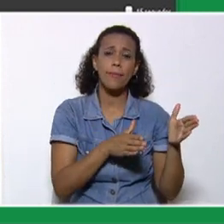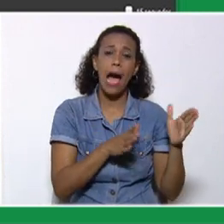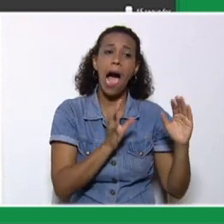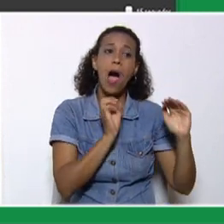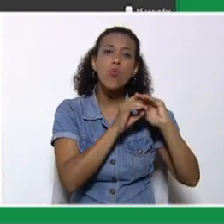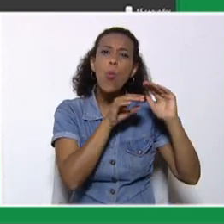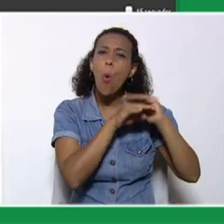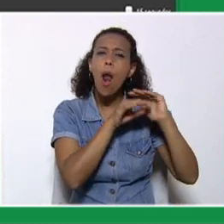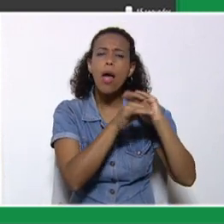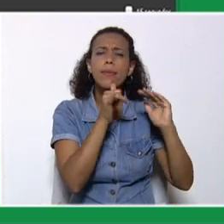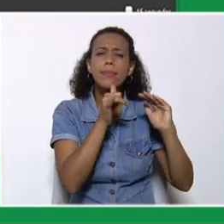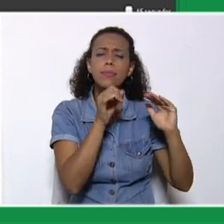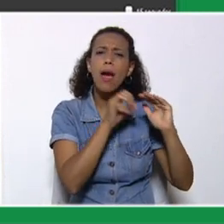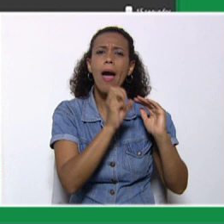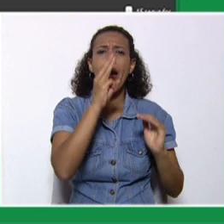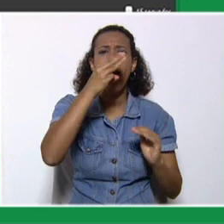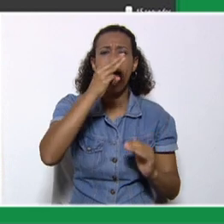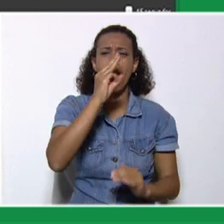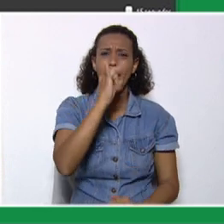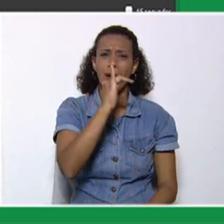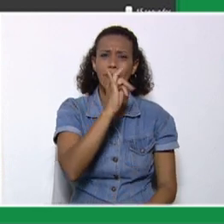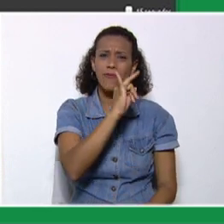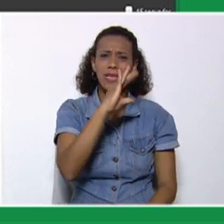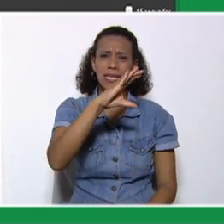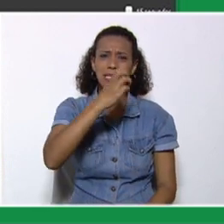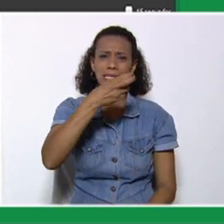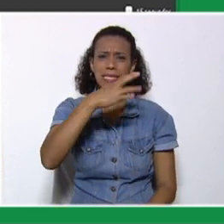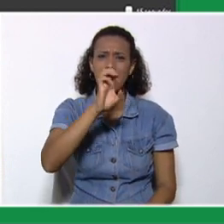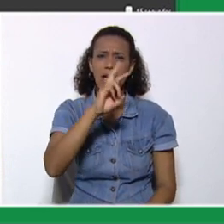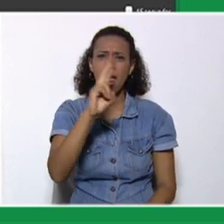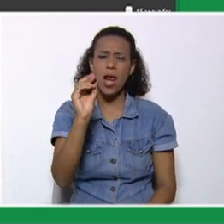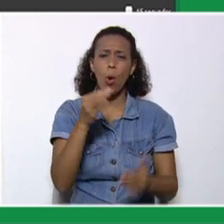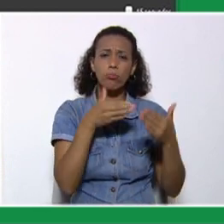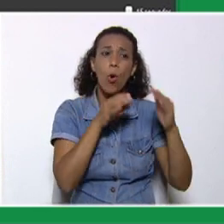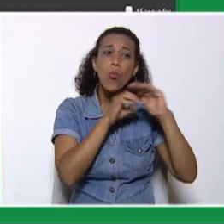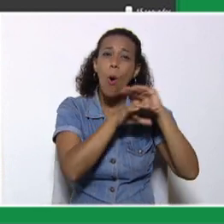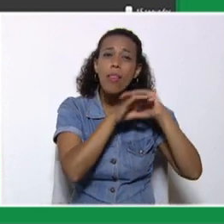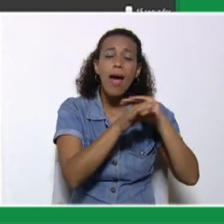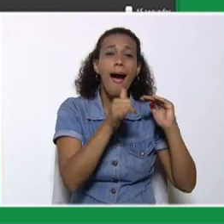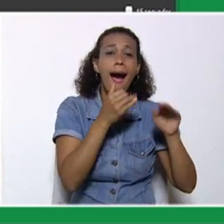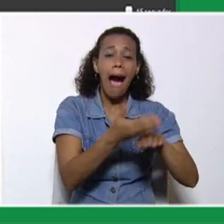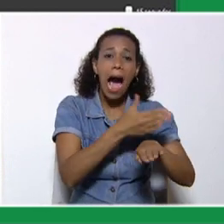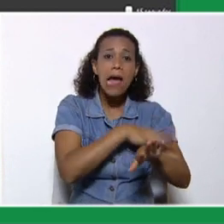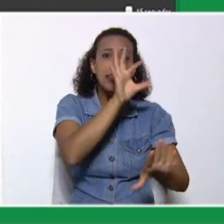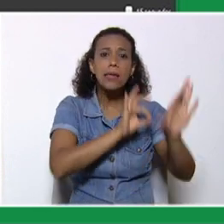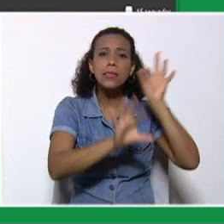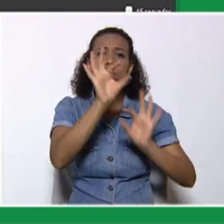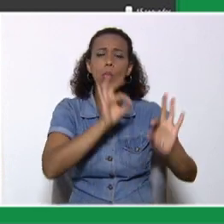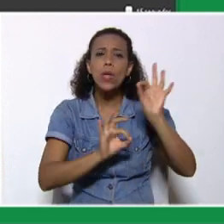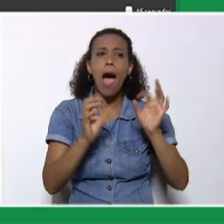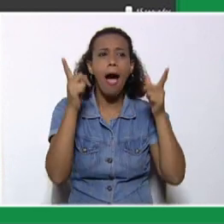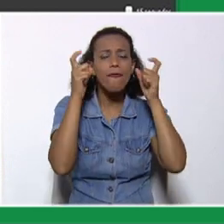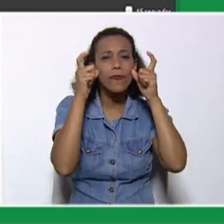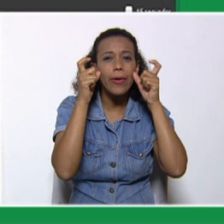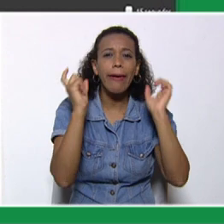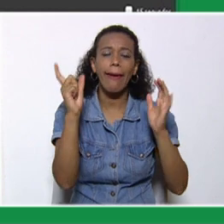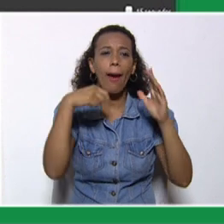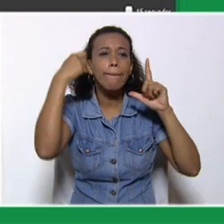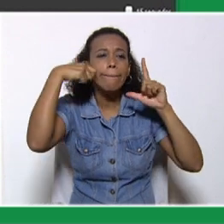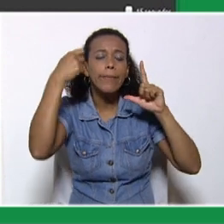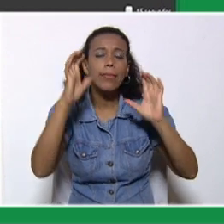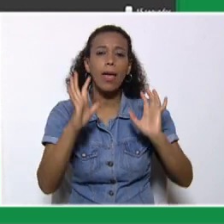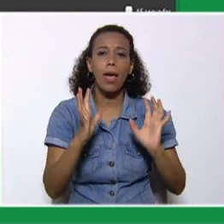el fichero. El fichero es donde vamos a añadir nuestros recursos previamente seleccionados, tales como